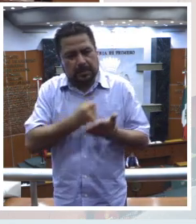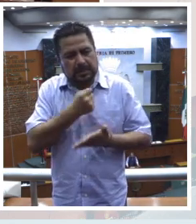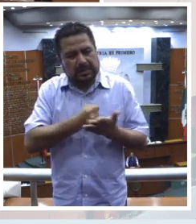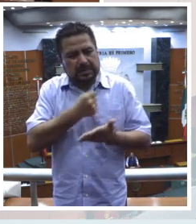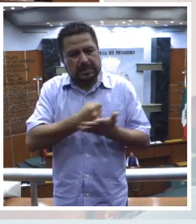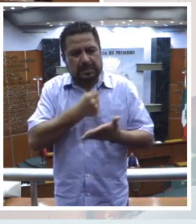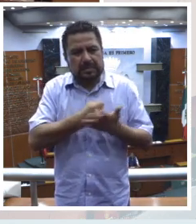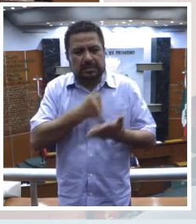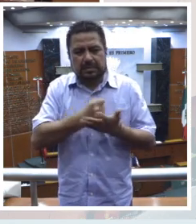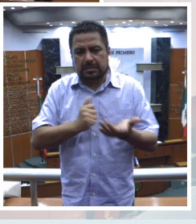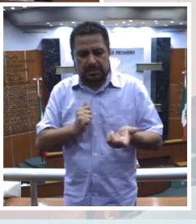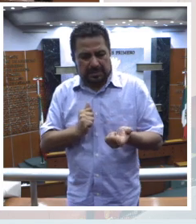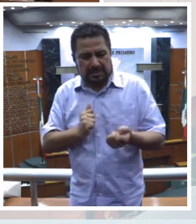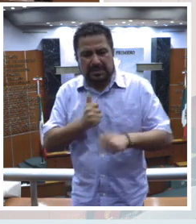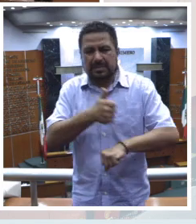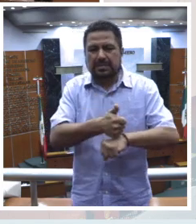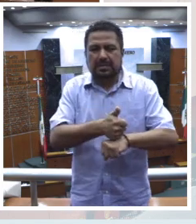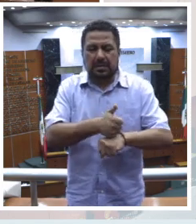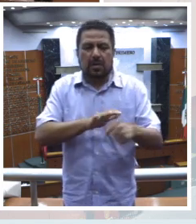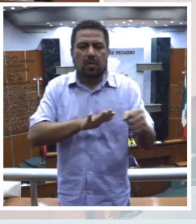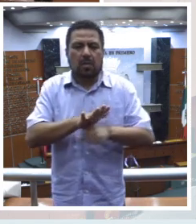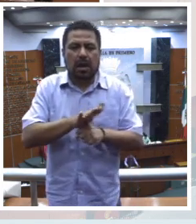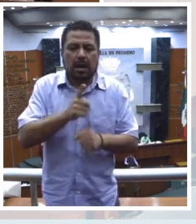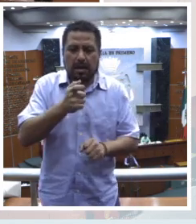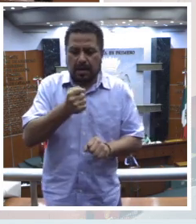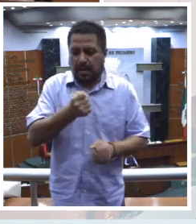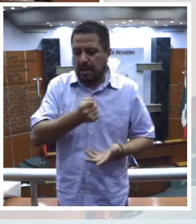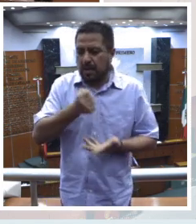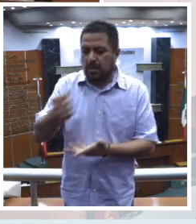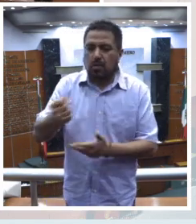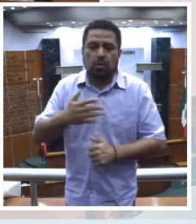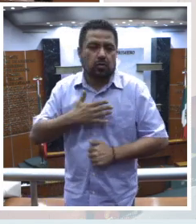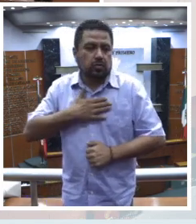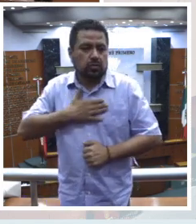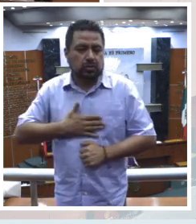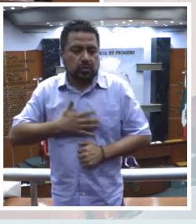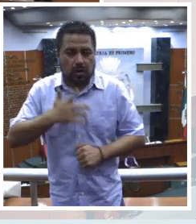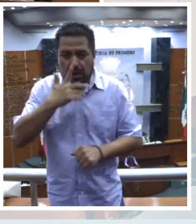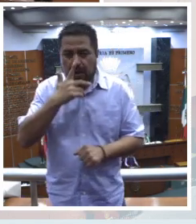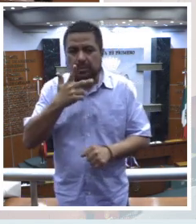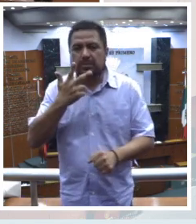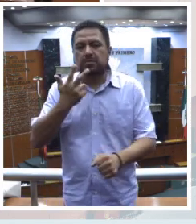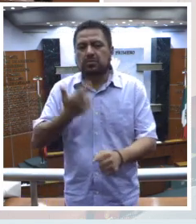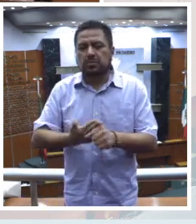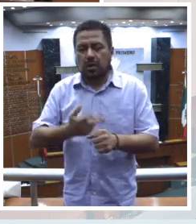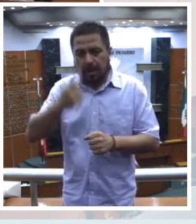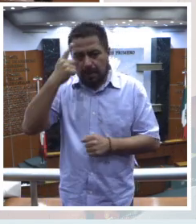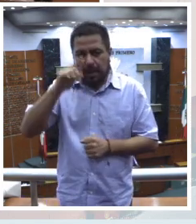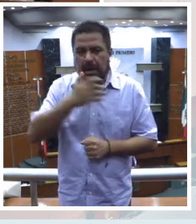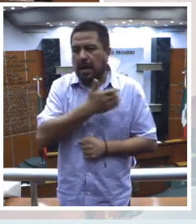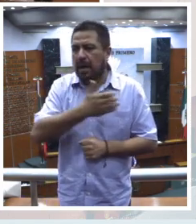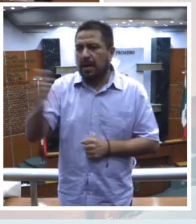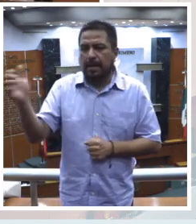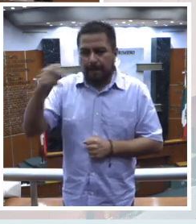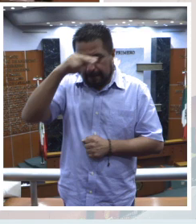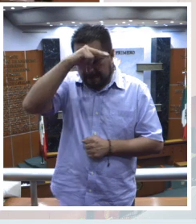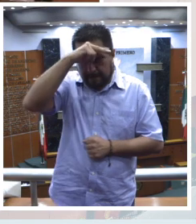la consolidación de un presupuesto justo y responsable para el campo